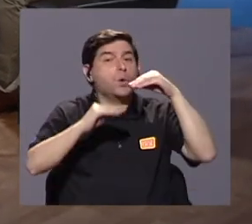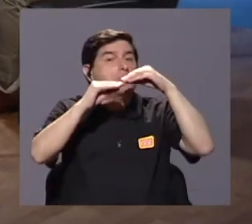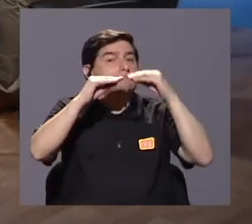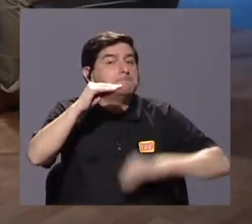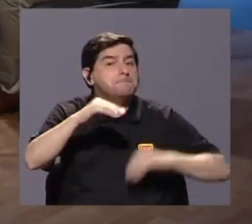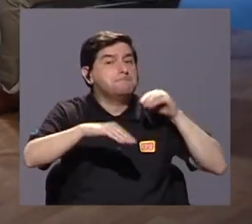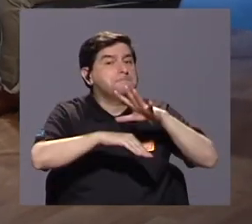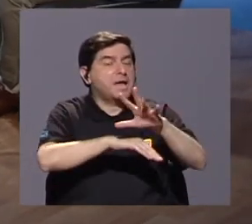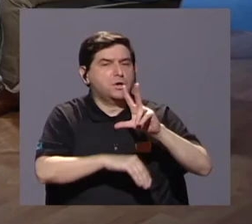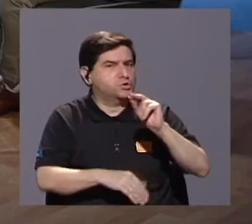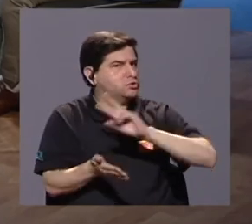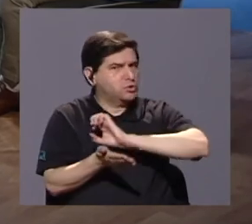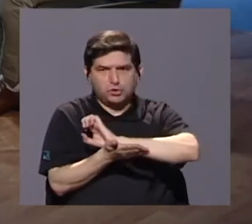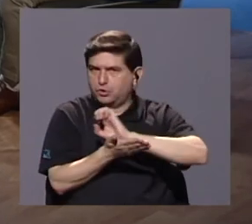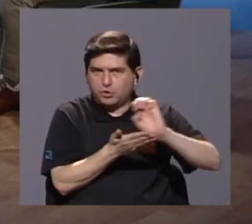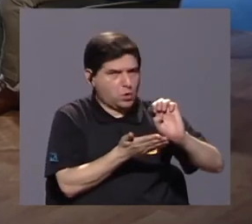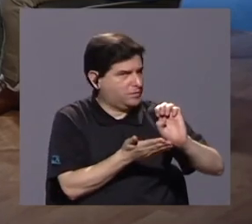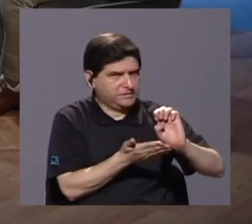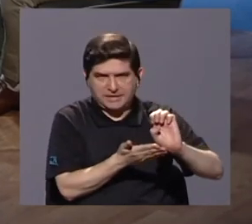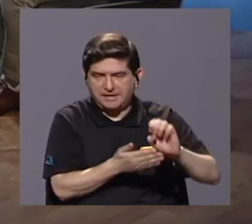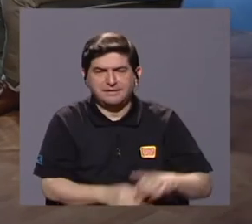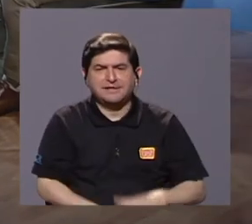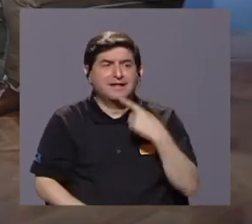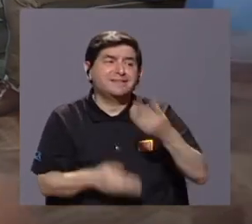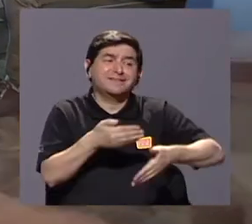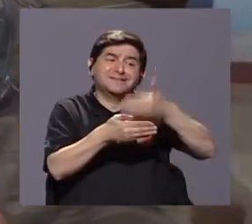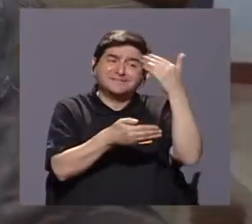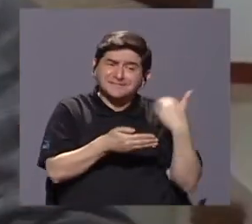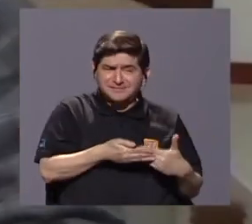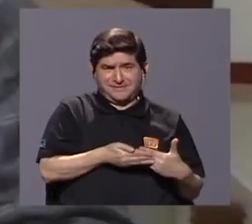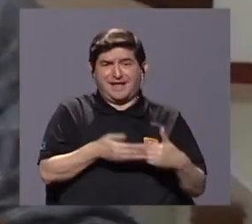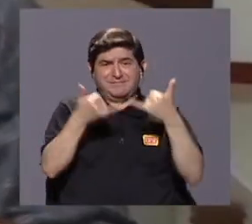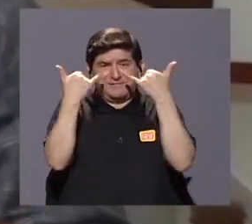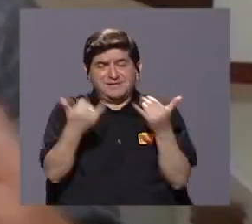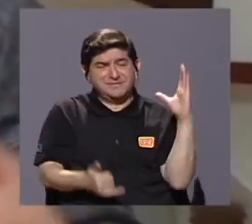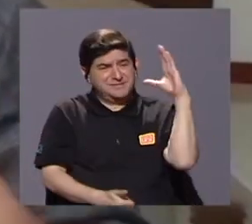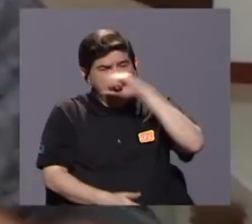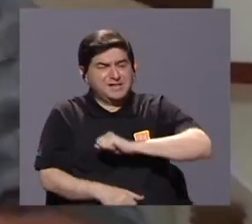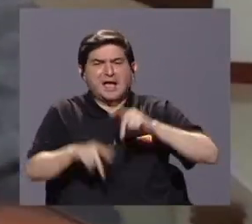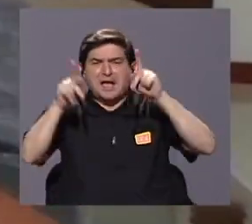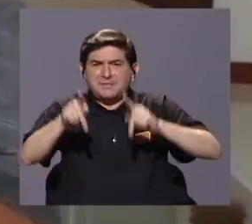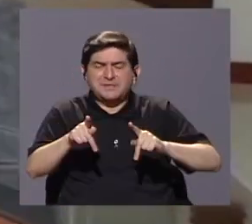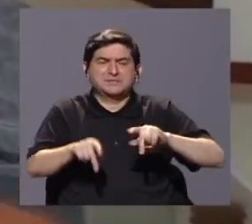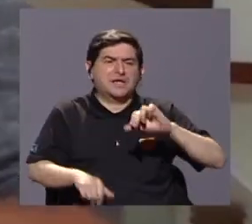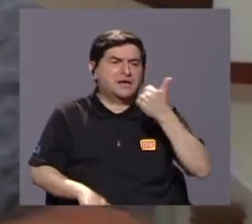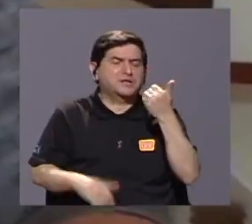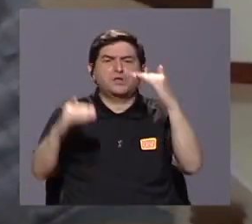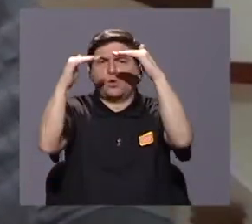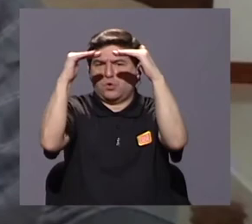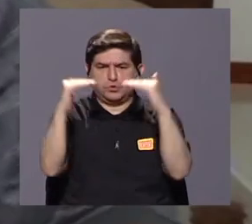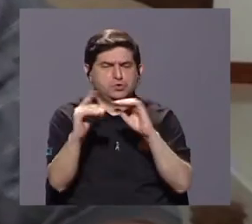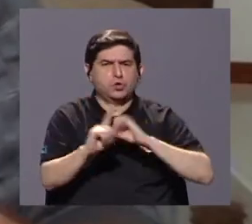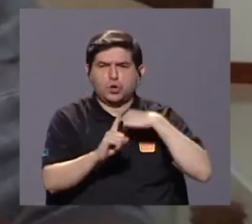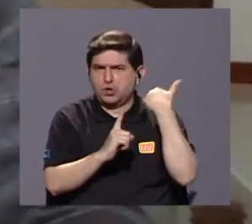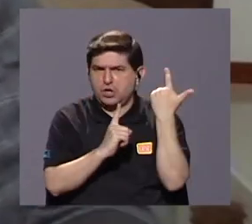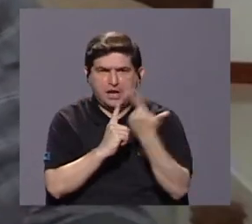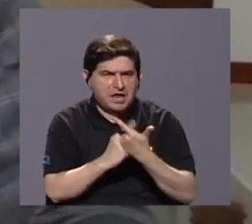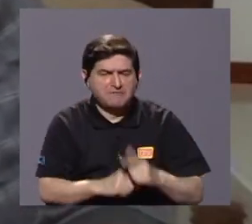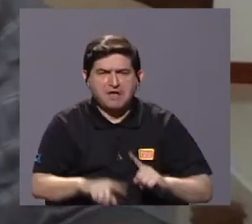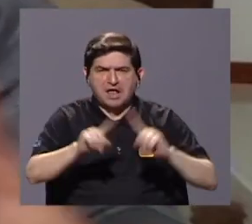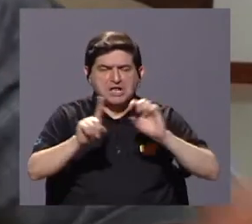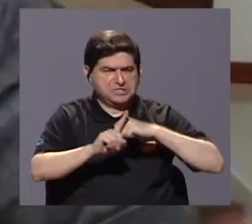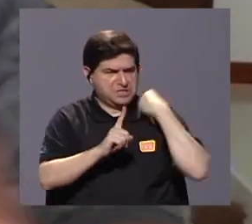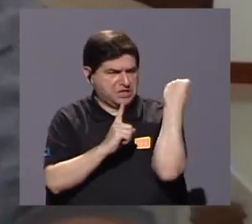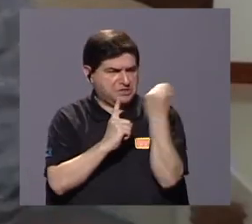es que del todo los evitaríamos, porque como hablábamos hace un rato, ya hemos visto que gente de otros estratos sociales y en otras